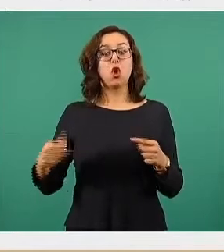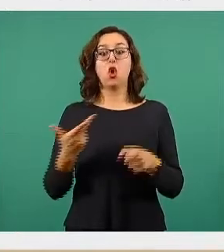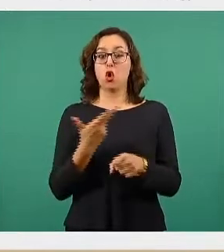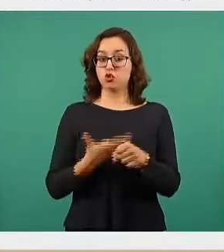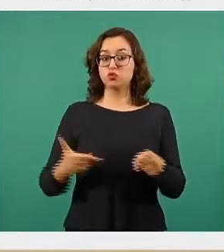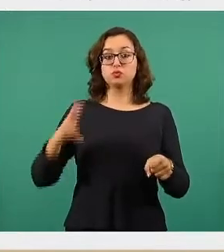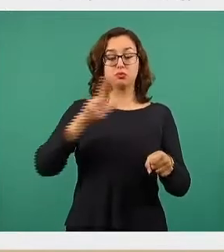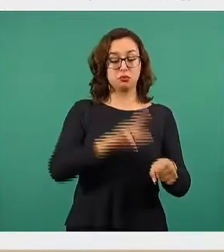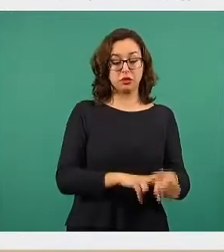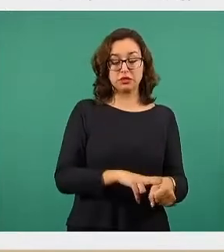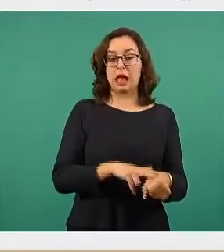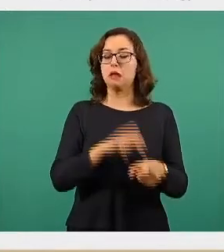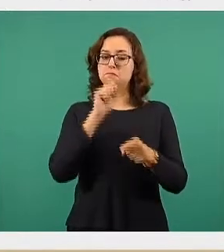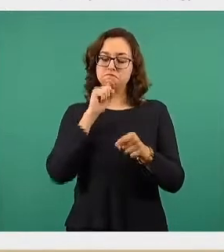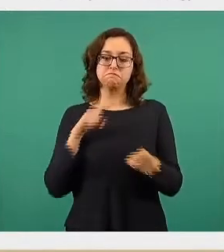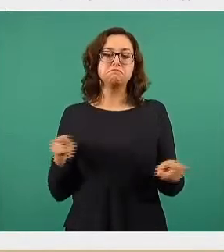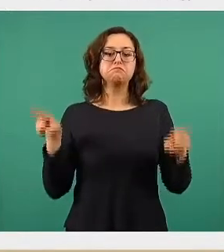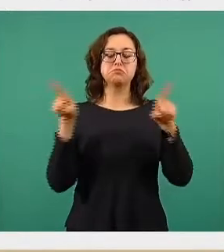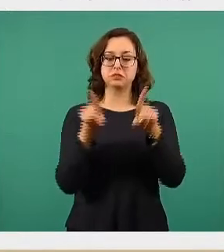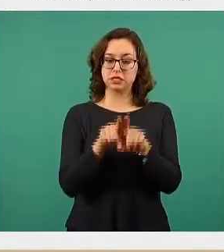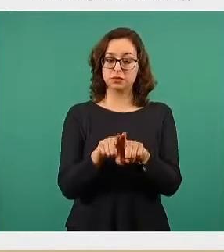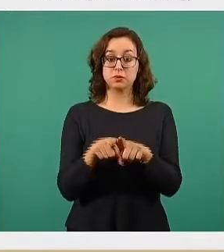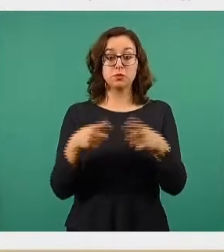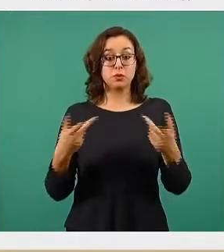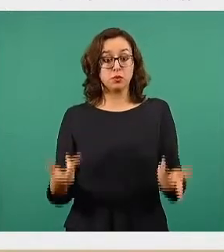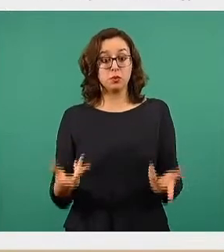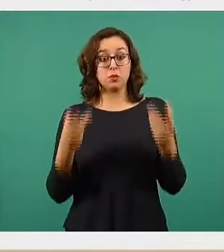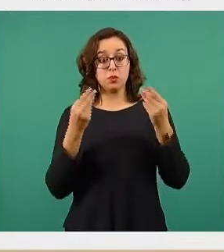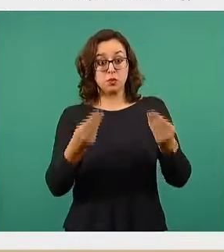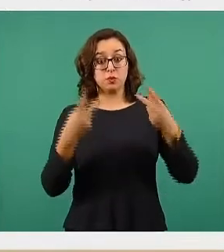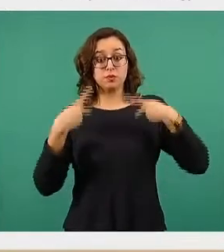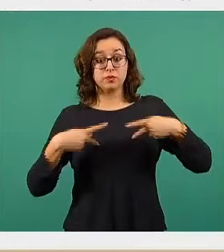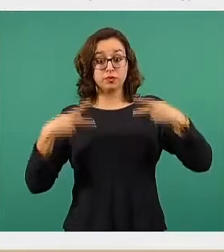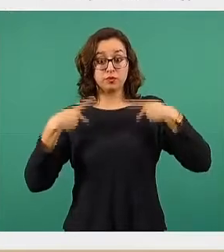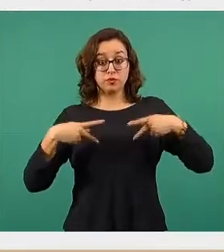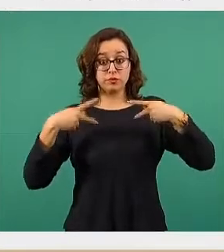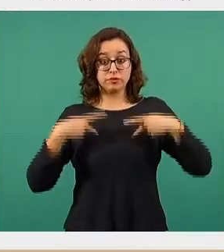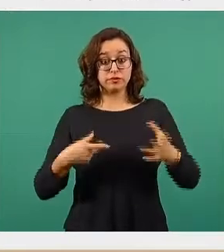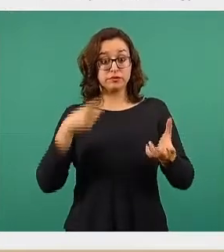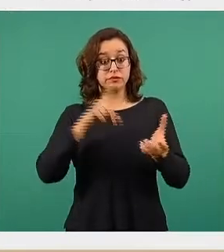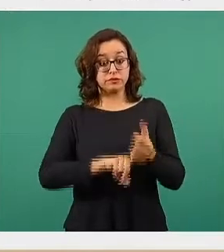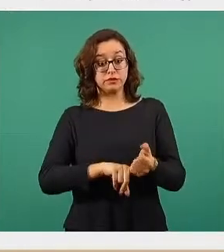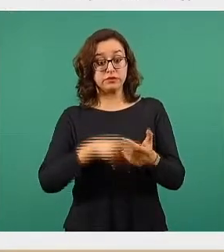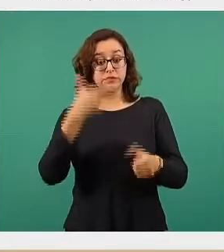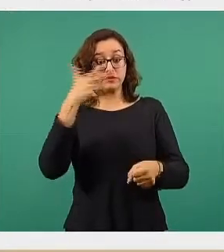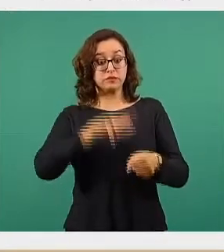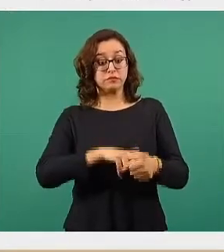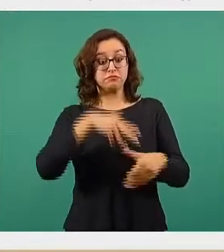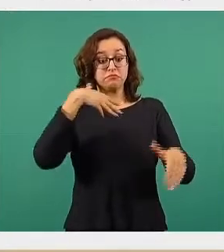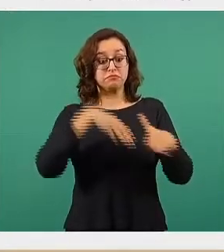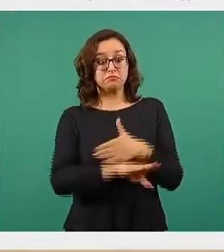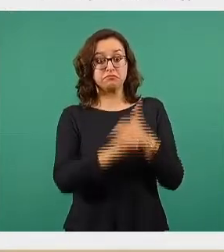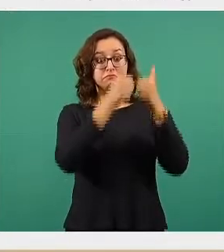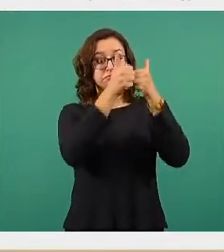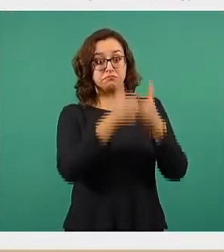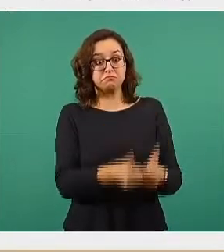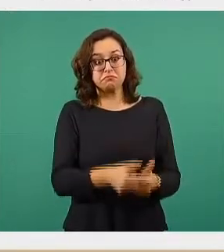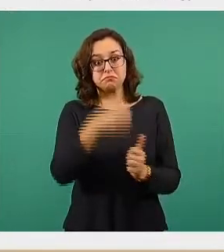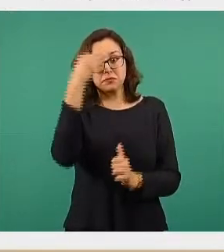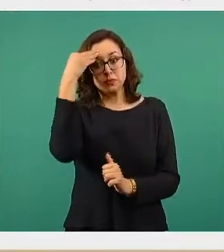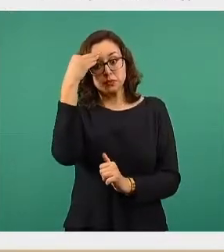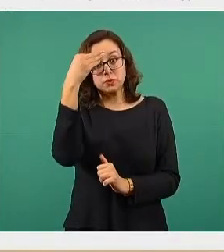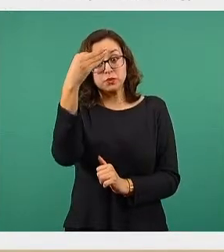esta meseta. Muchas de las personas de las que ahorita están activas requieren de atención hospitalaria.